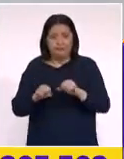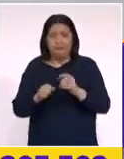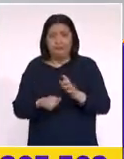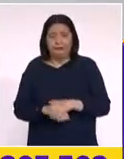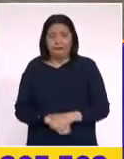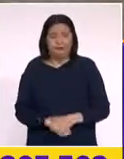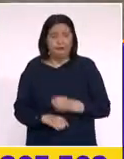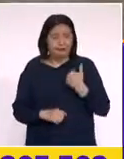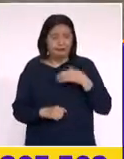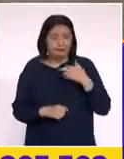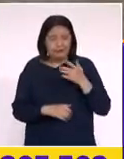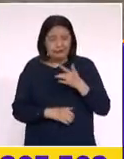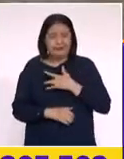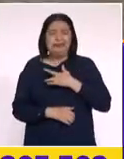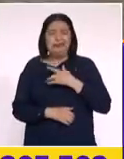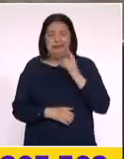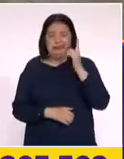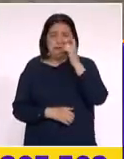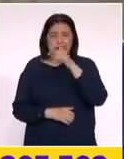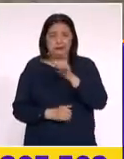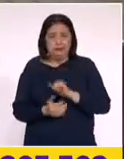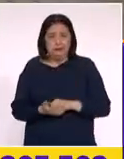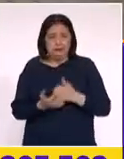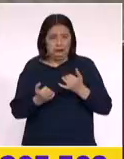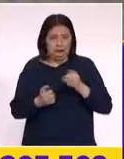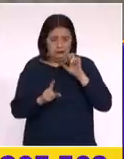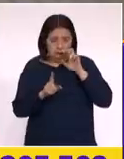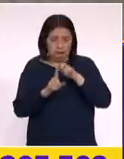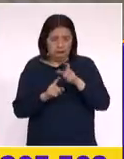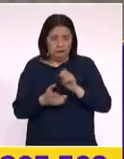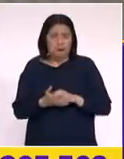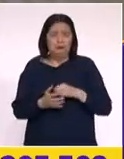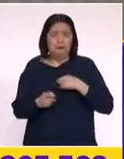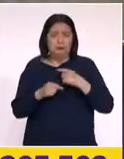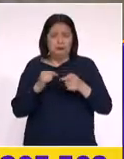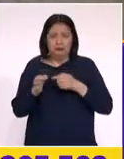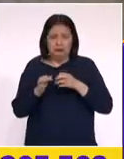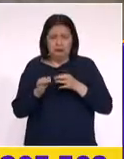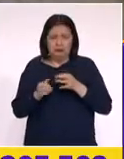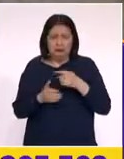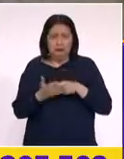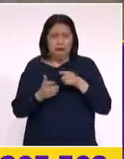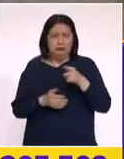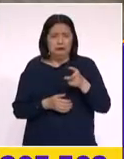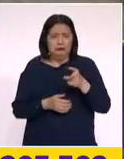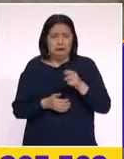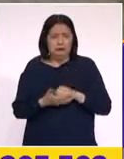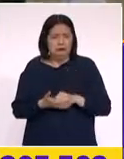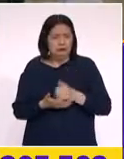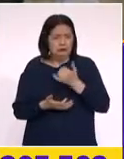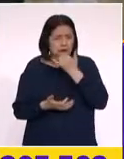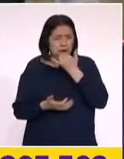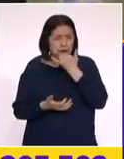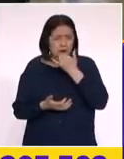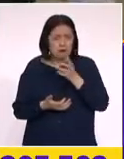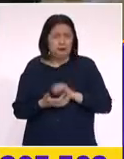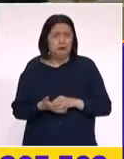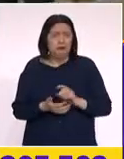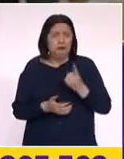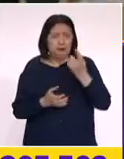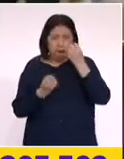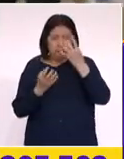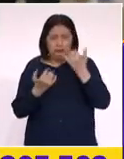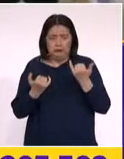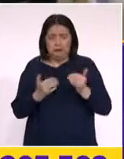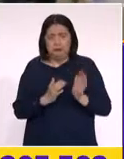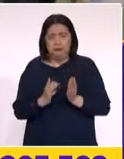tipo. Es una imagen muy dura. Vamos a verlo contando un poco los detalles de esta situación en el primer informe